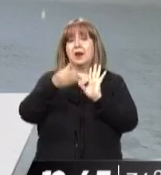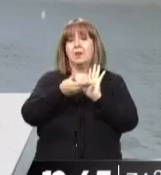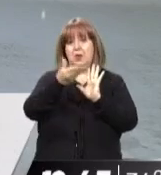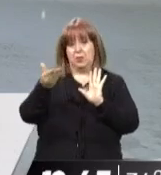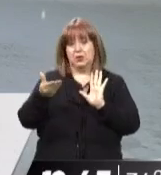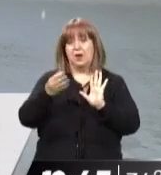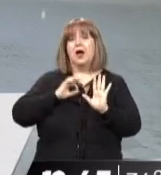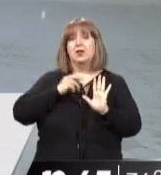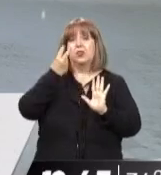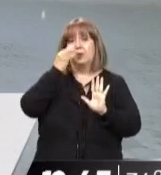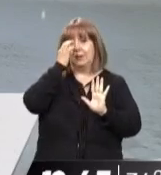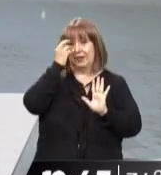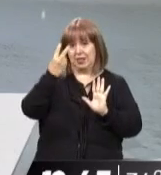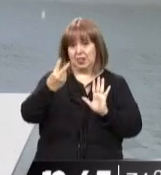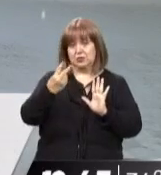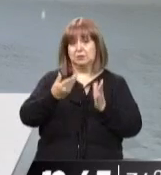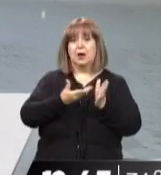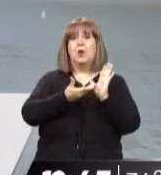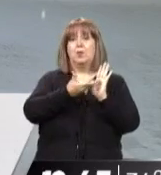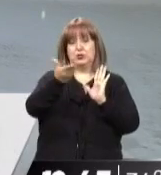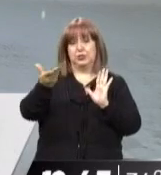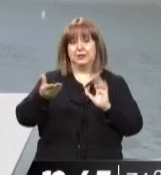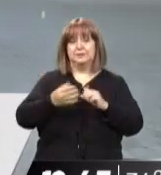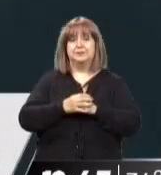de este 2022.